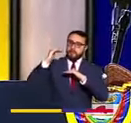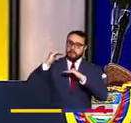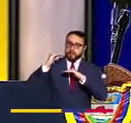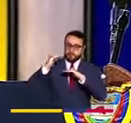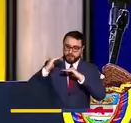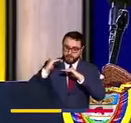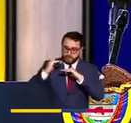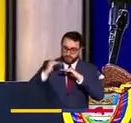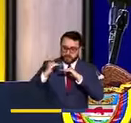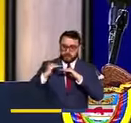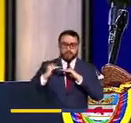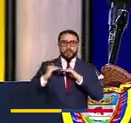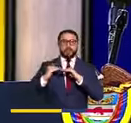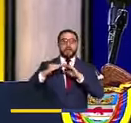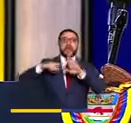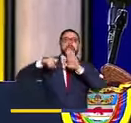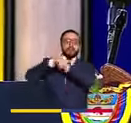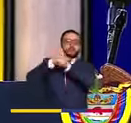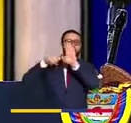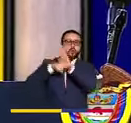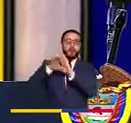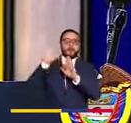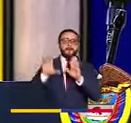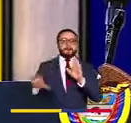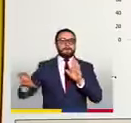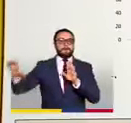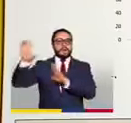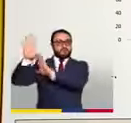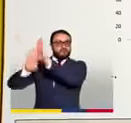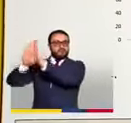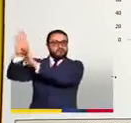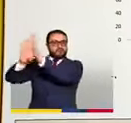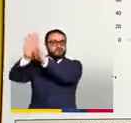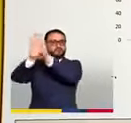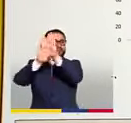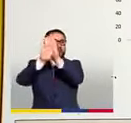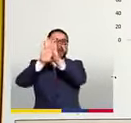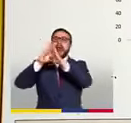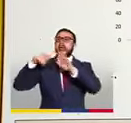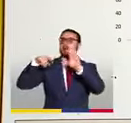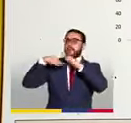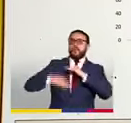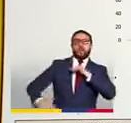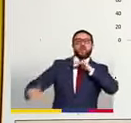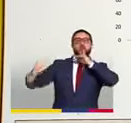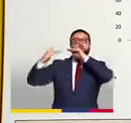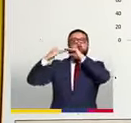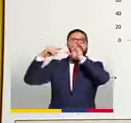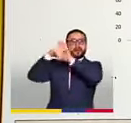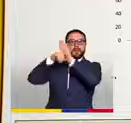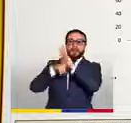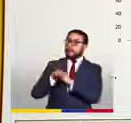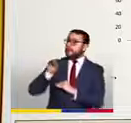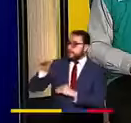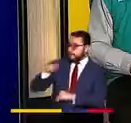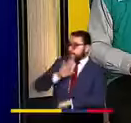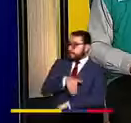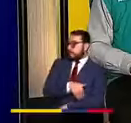alcanzar los indicadores de los países desarrollados, que sería bueno, ministro, en próxima